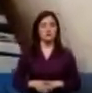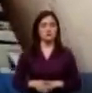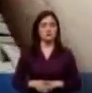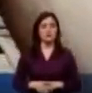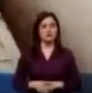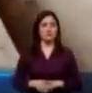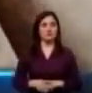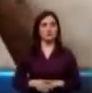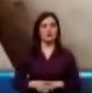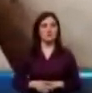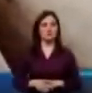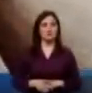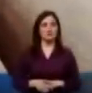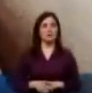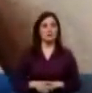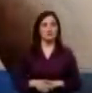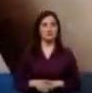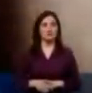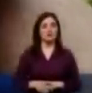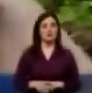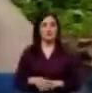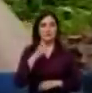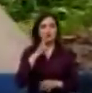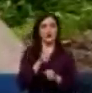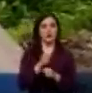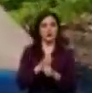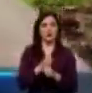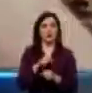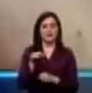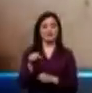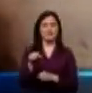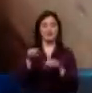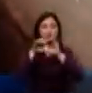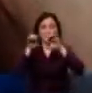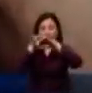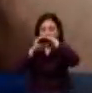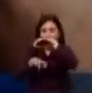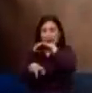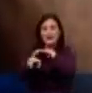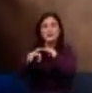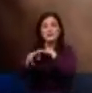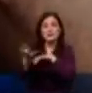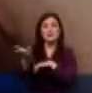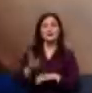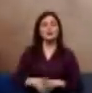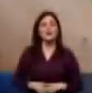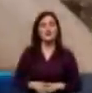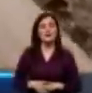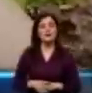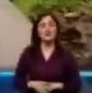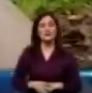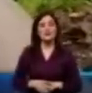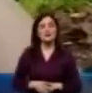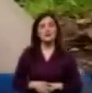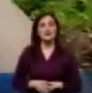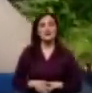Cruzamos aquí y luego hay que hacer esto, como pueden observar en este momento. Hay que cruzar por encima de esta madera que han colocado